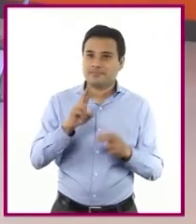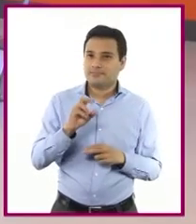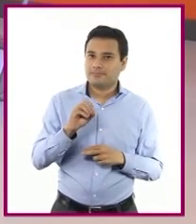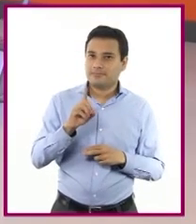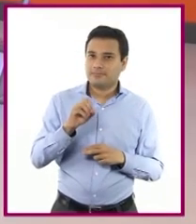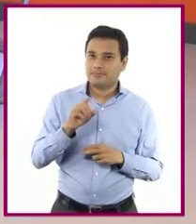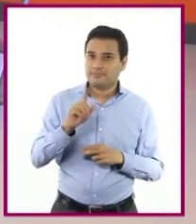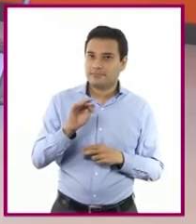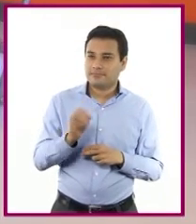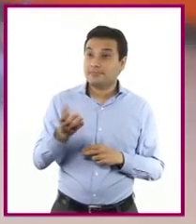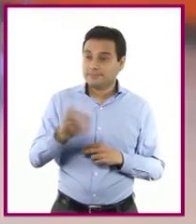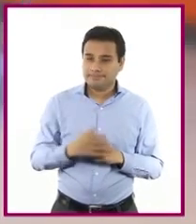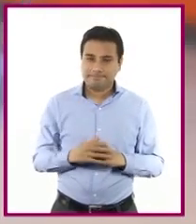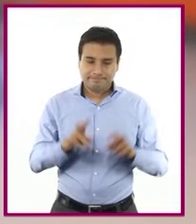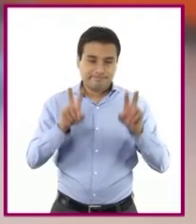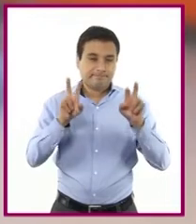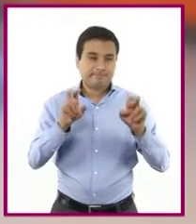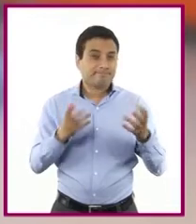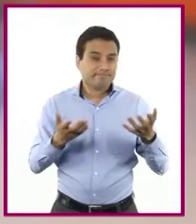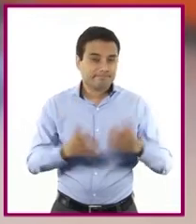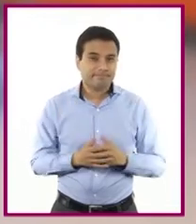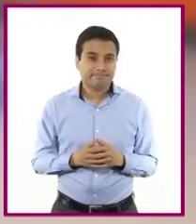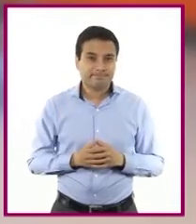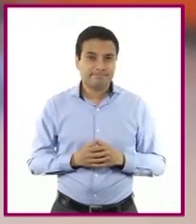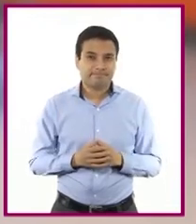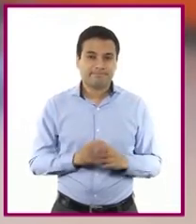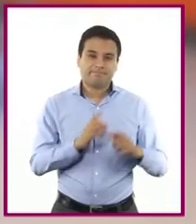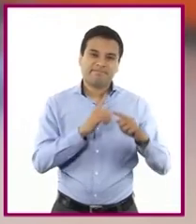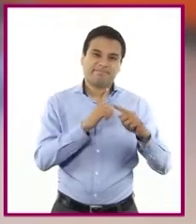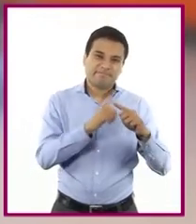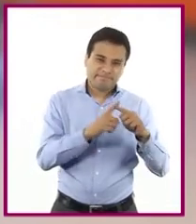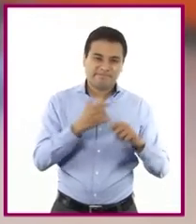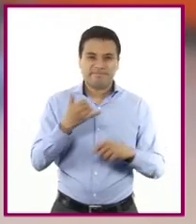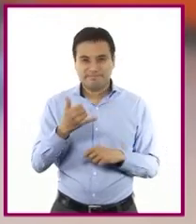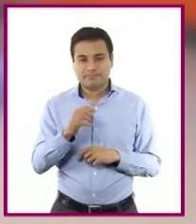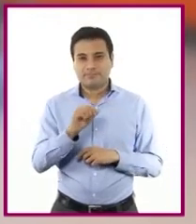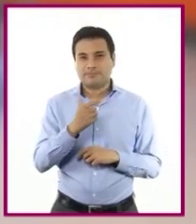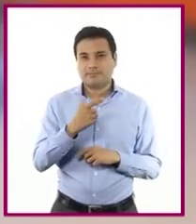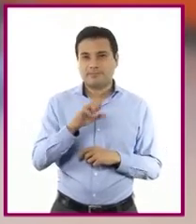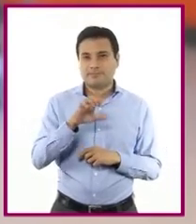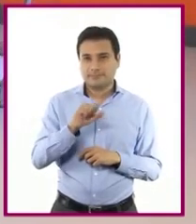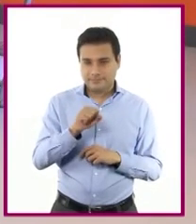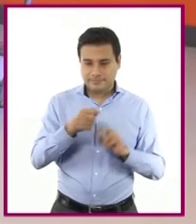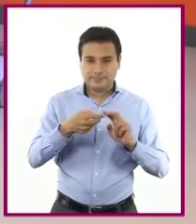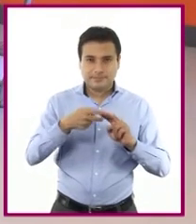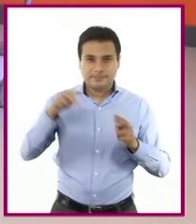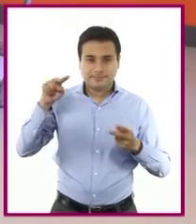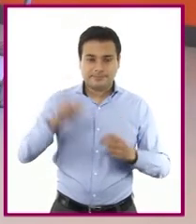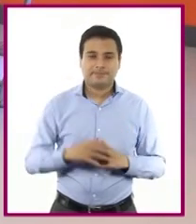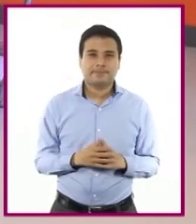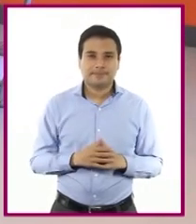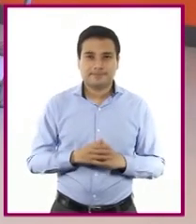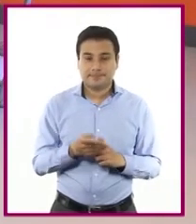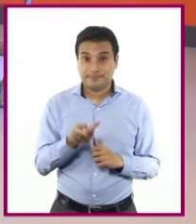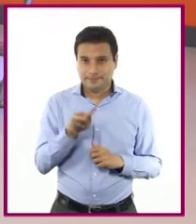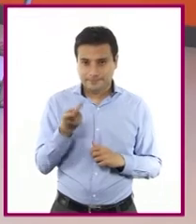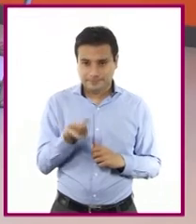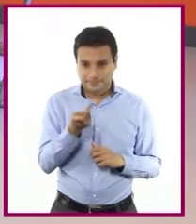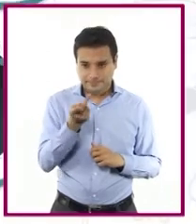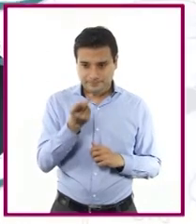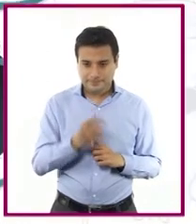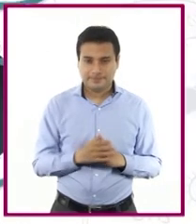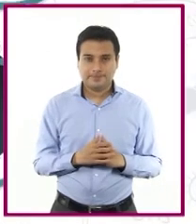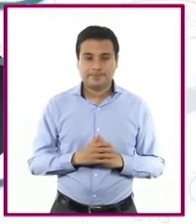última categoría, que es cromosomas, genes y ADN. Y la pregunta